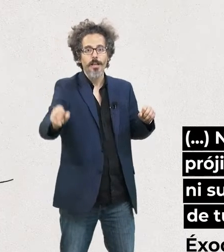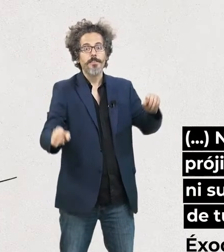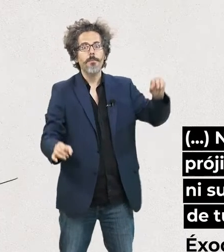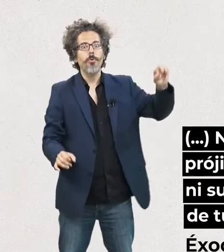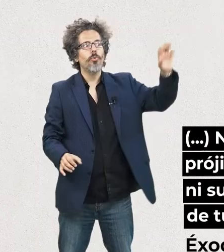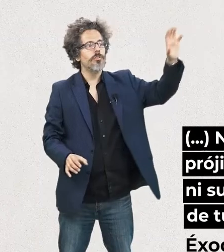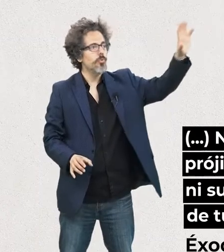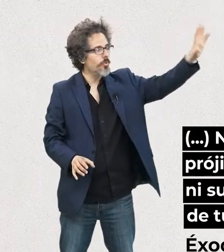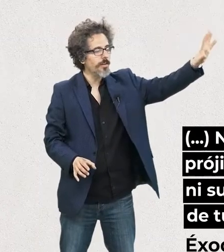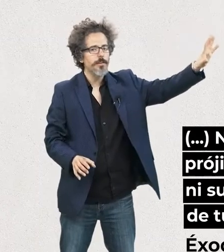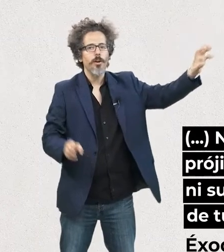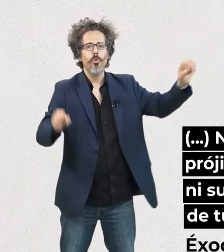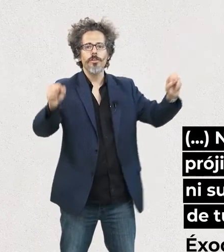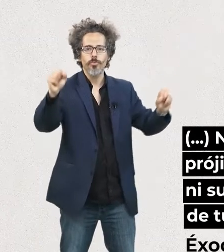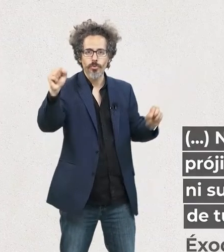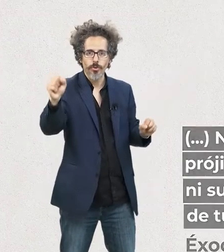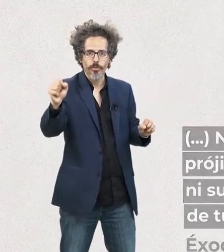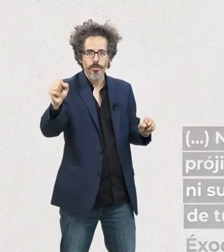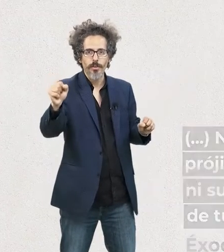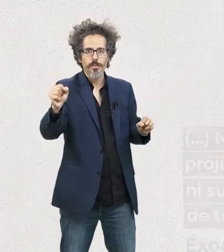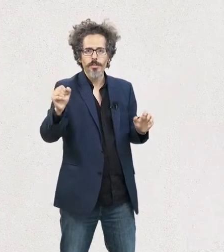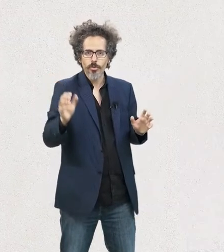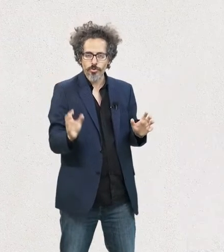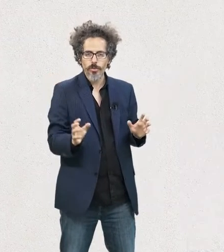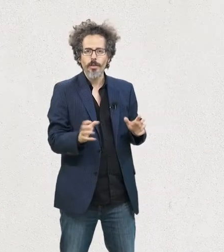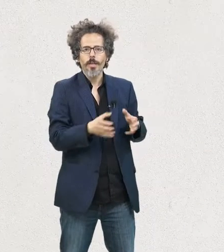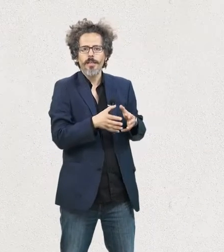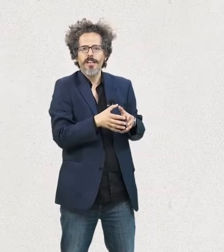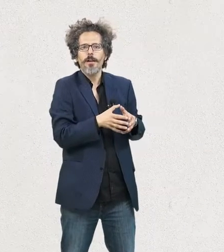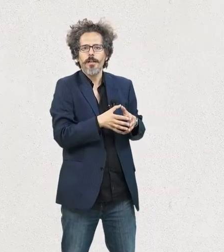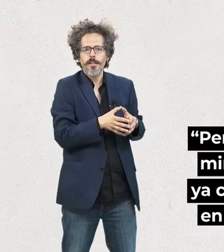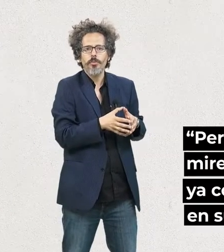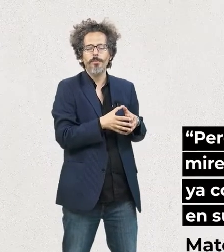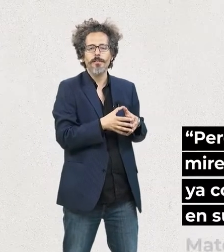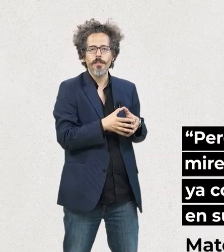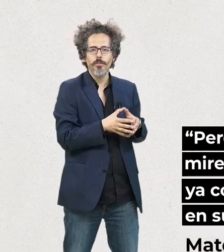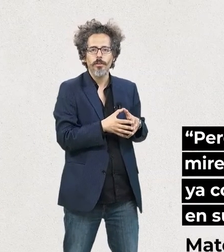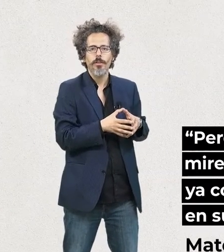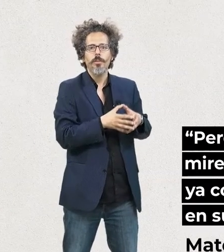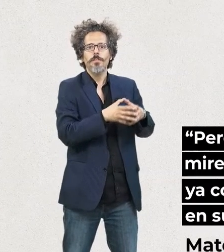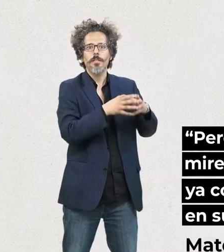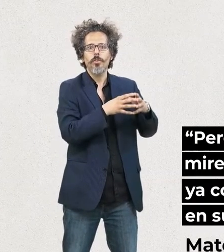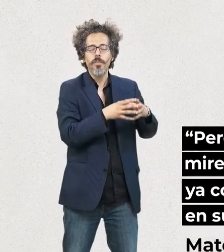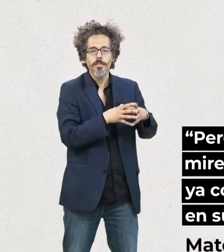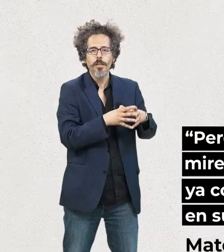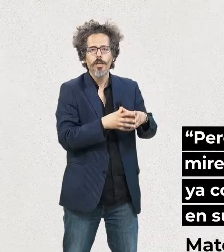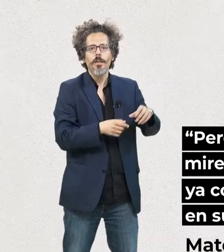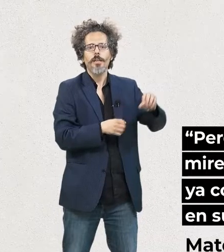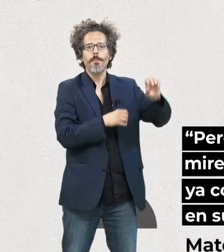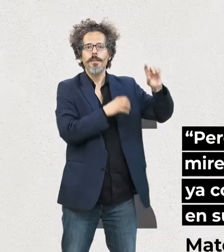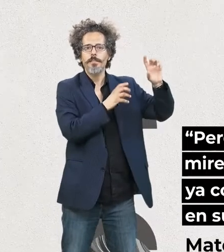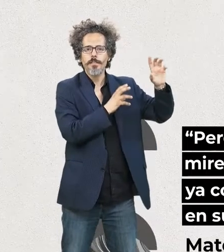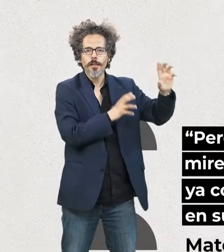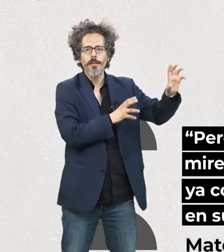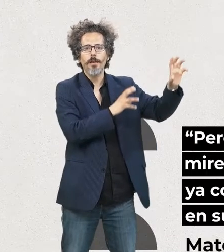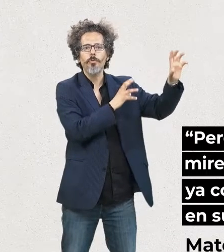esclava, tampoco a su buey o a su burro. Incluso en el Evangelio de Mateo se nos dice